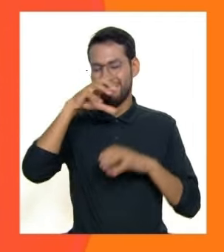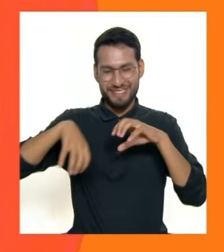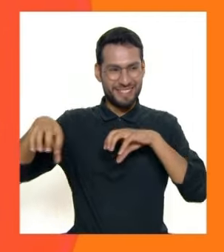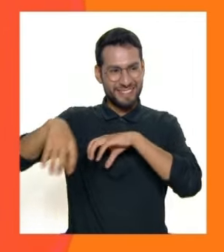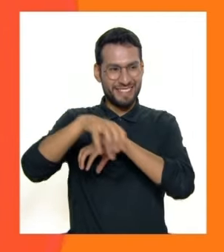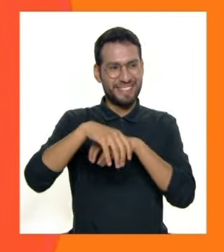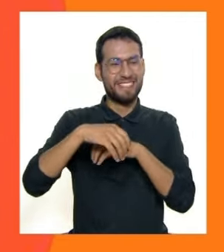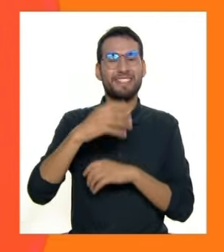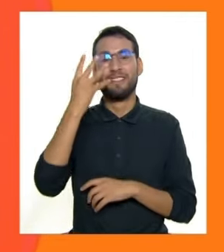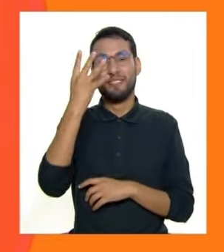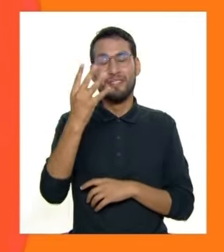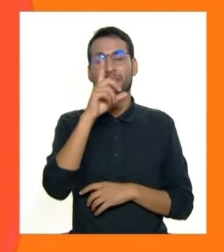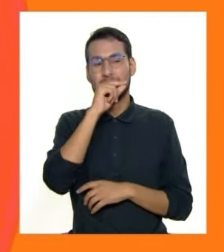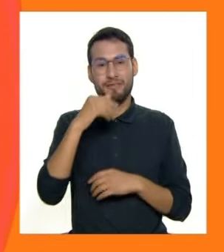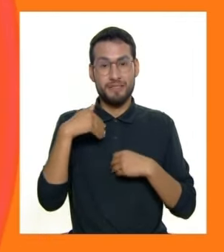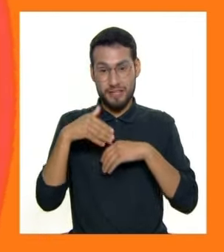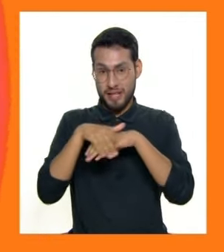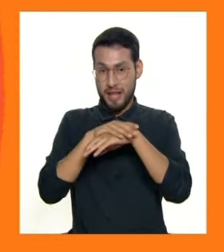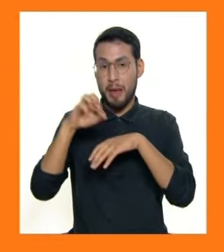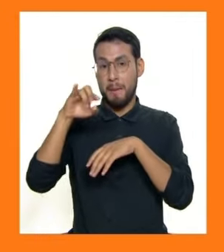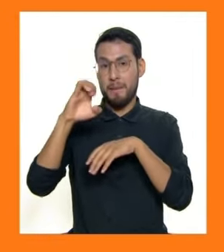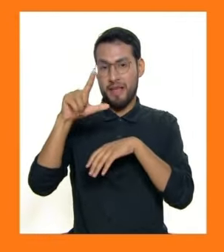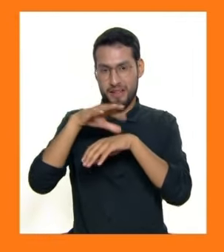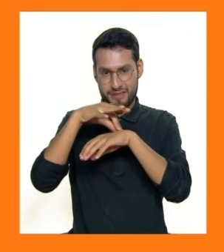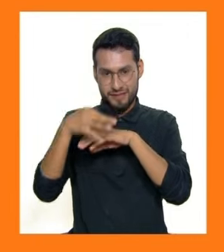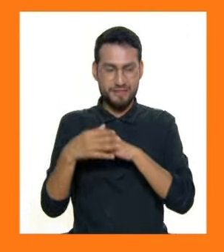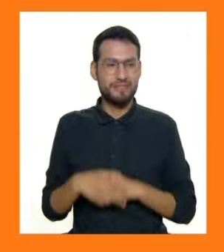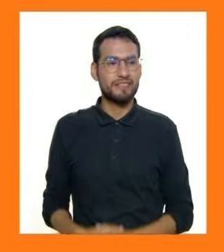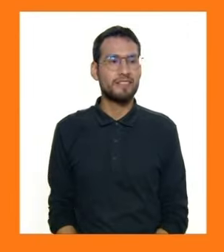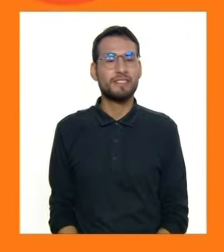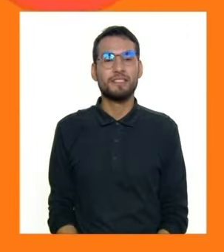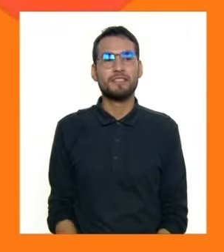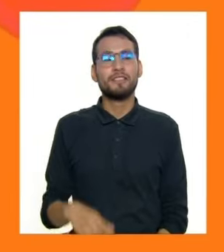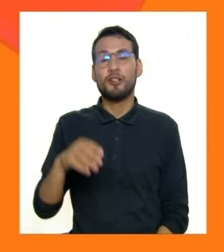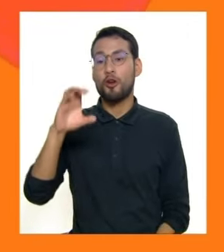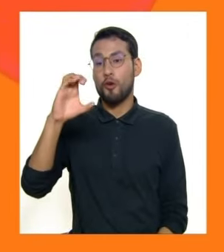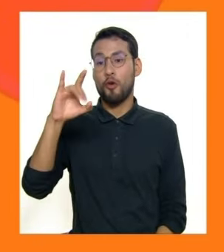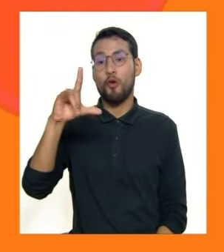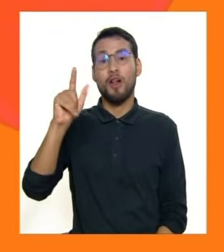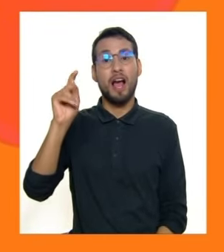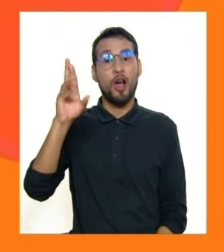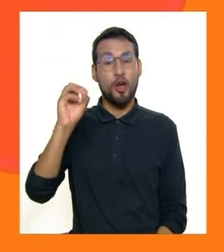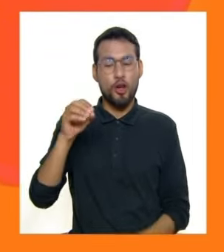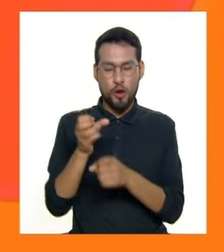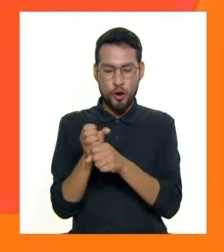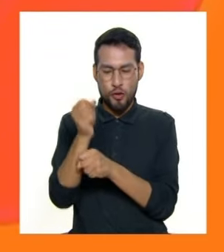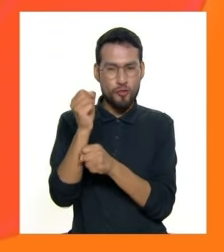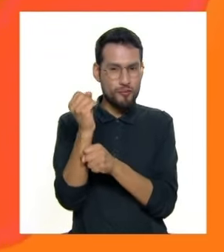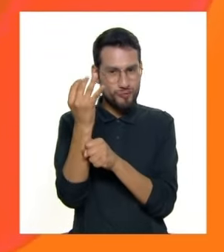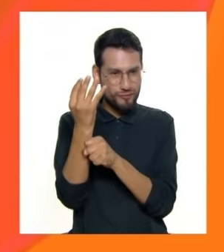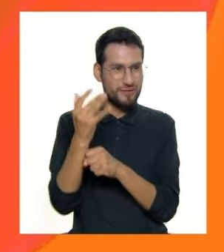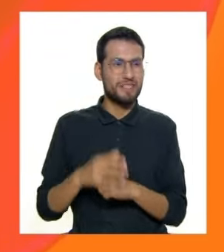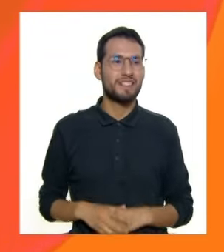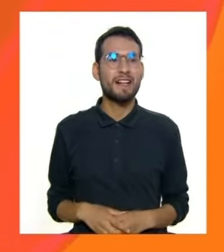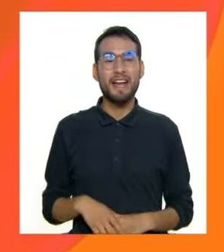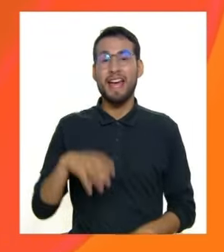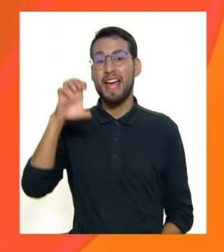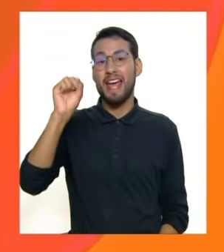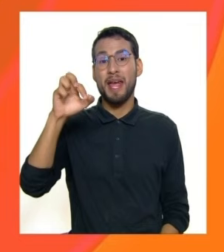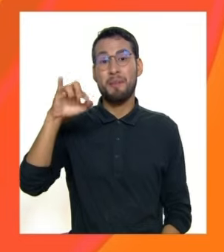Cuatro presas de pollo con piel, ¿no? Con piel, claro. Ya. Un atado de culantro. Un atado de culantro. Chiquito, chiquito.